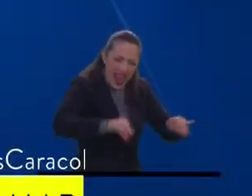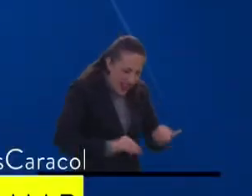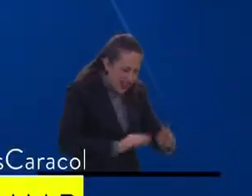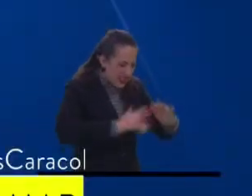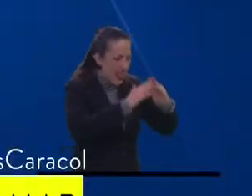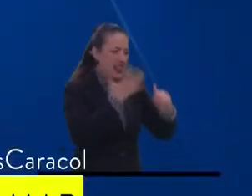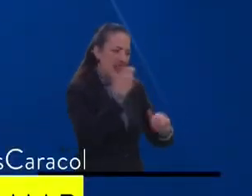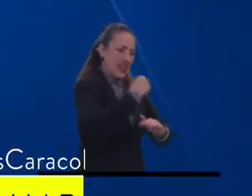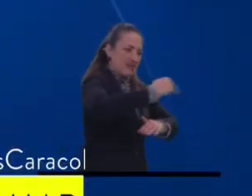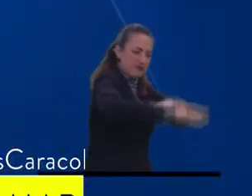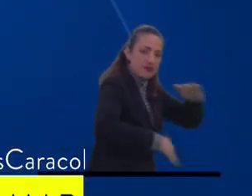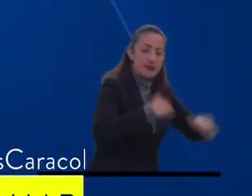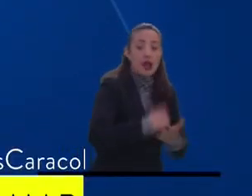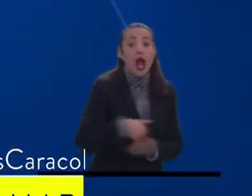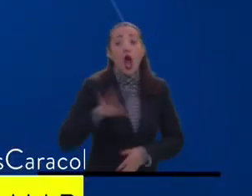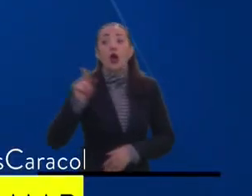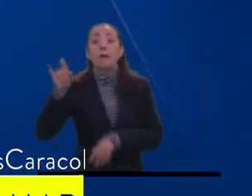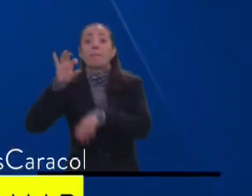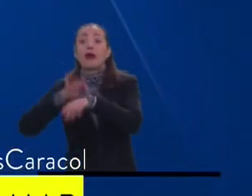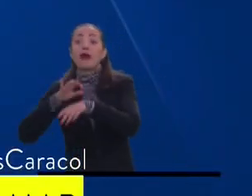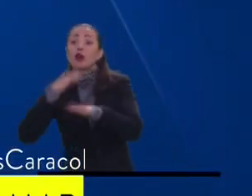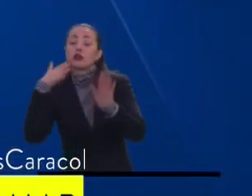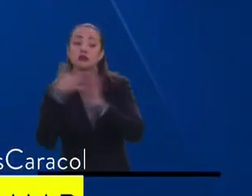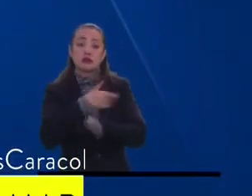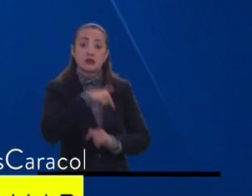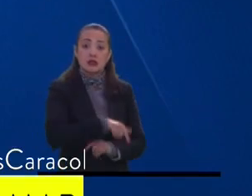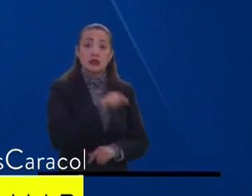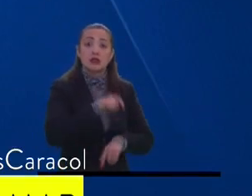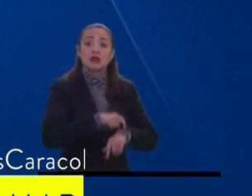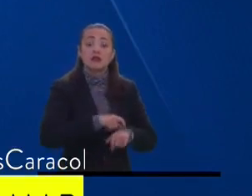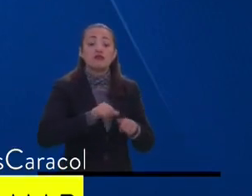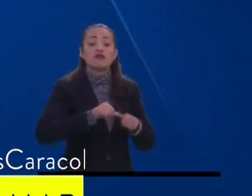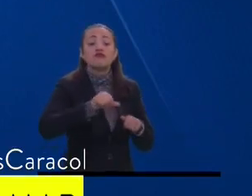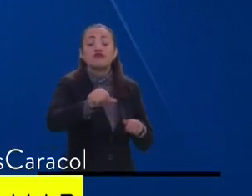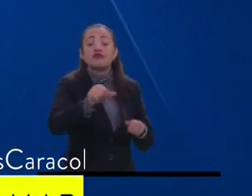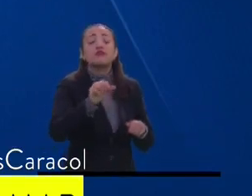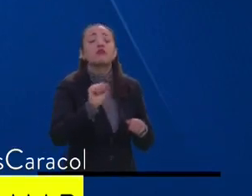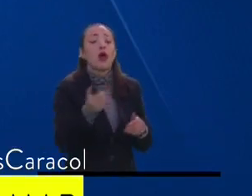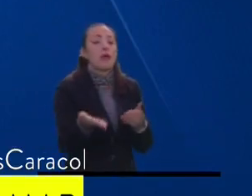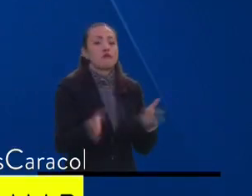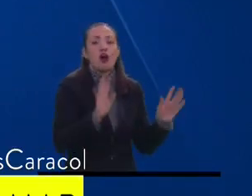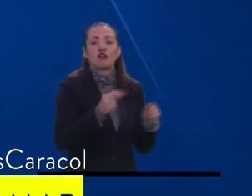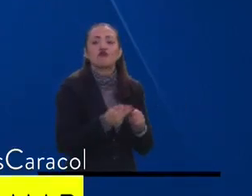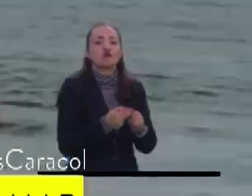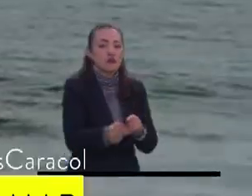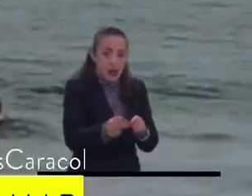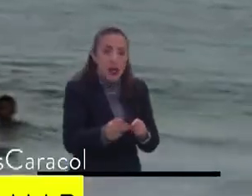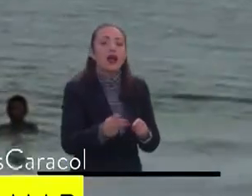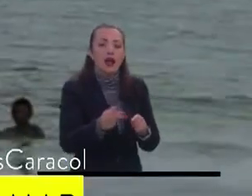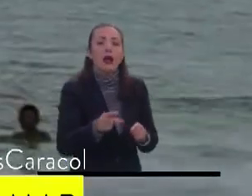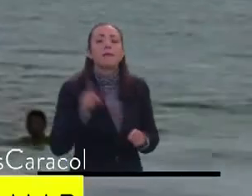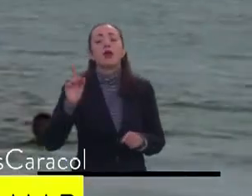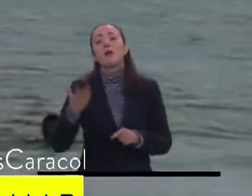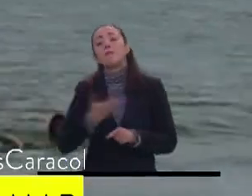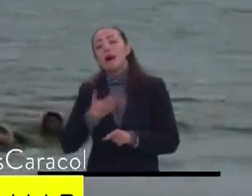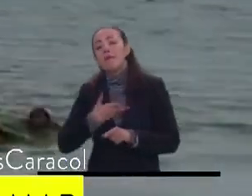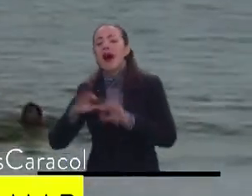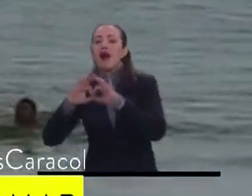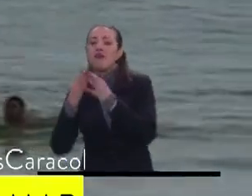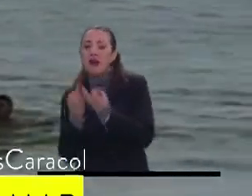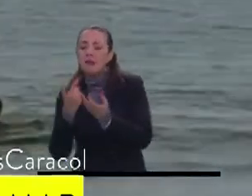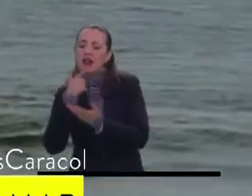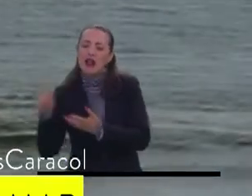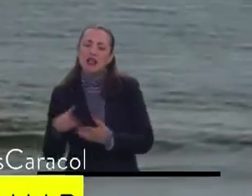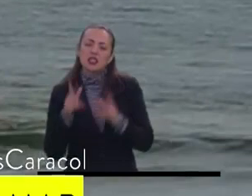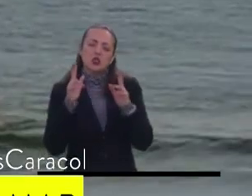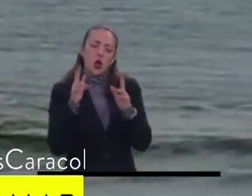arena, nadar. Y aunque el diagnóstico médico de Emanuel indica que su tiempo de vida es corto, su madre y amigos confían en que este viaje pueda